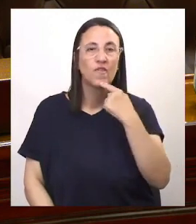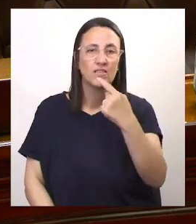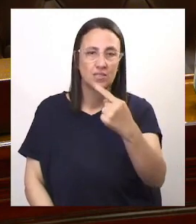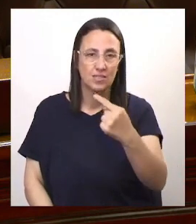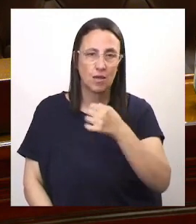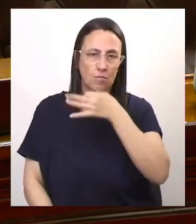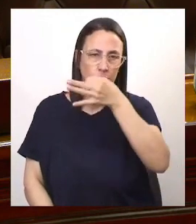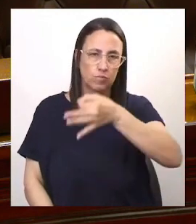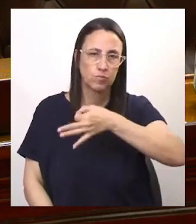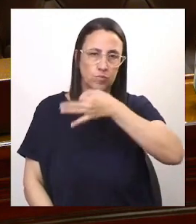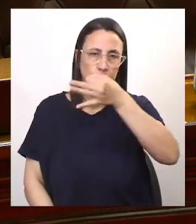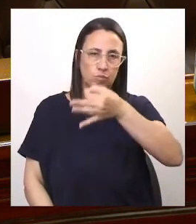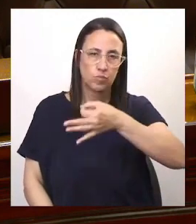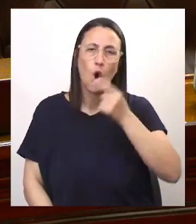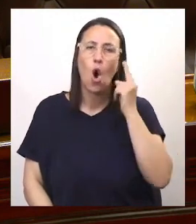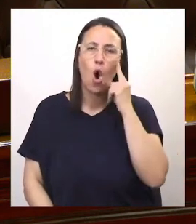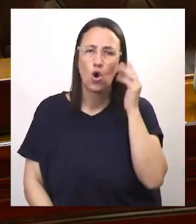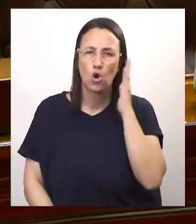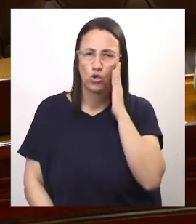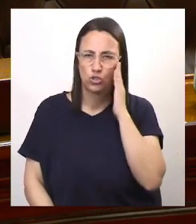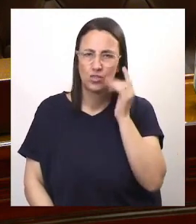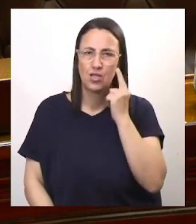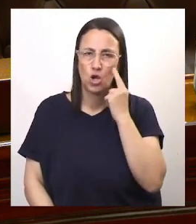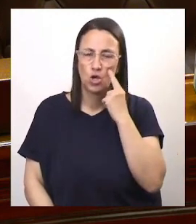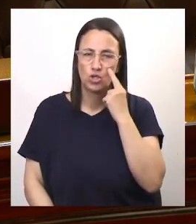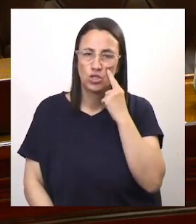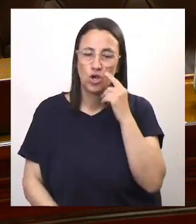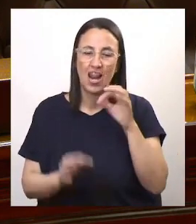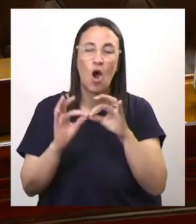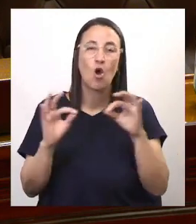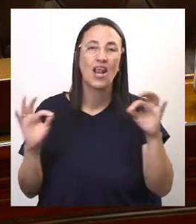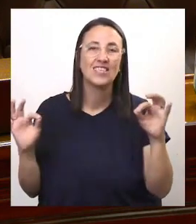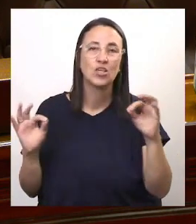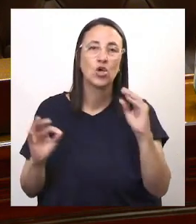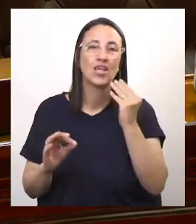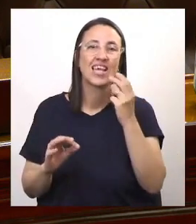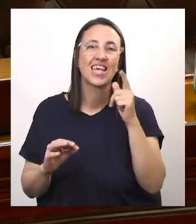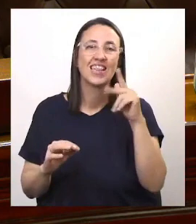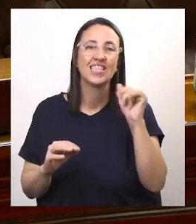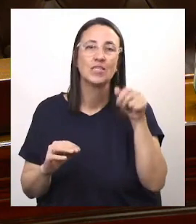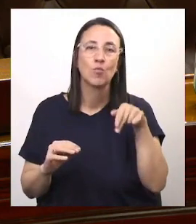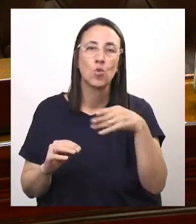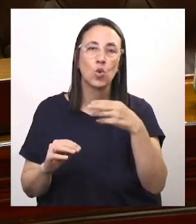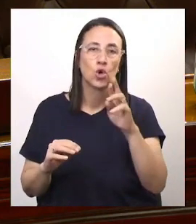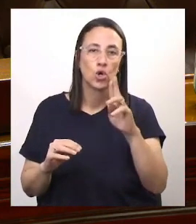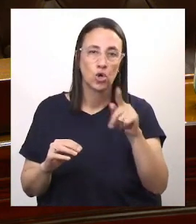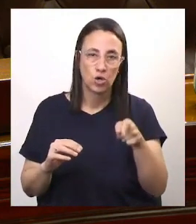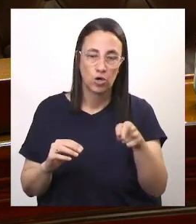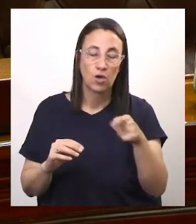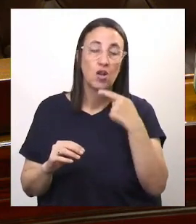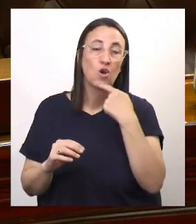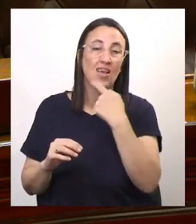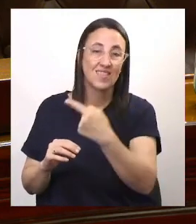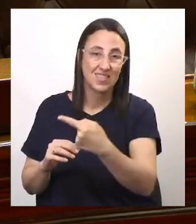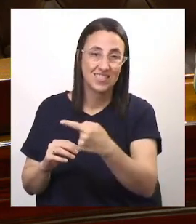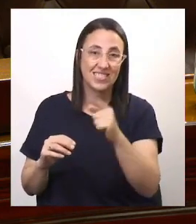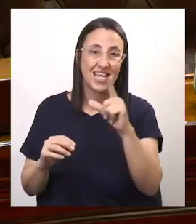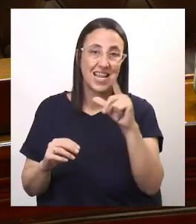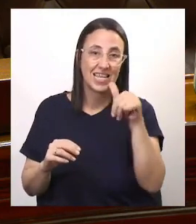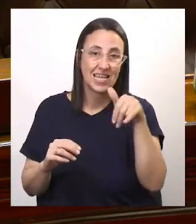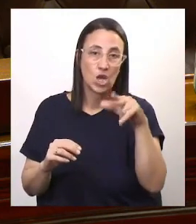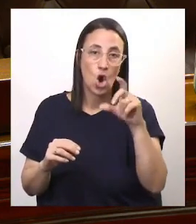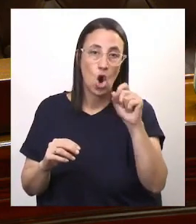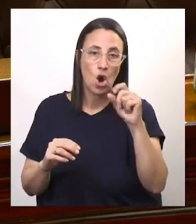Este discurso es conocido como la oración de Gettysburg y lo pronuncia Lincoln